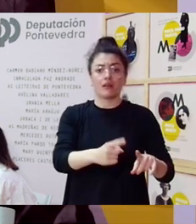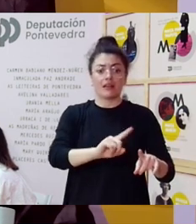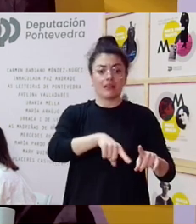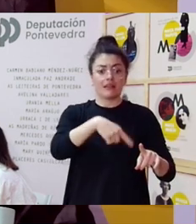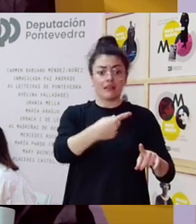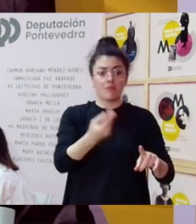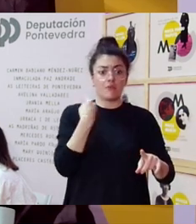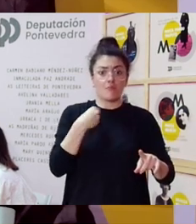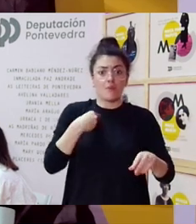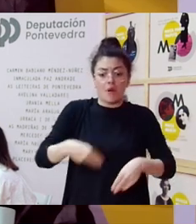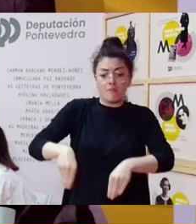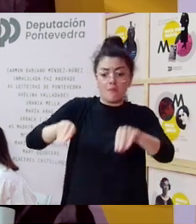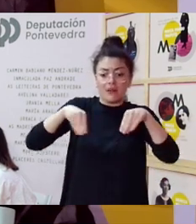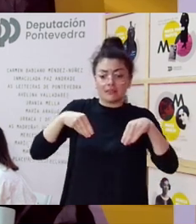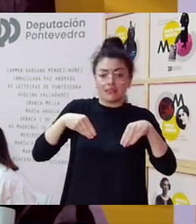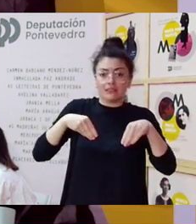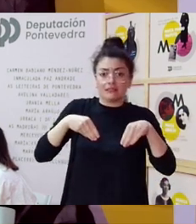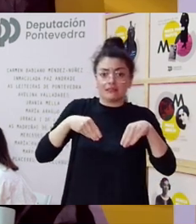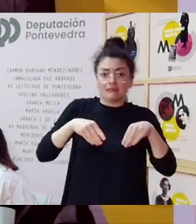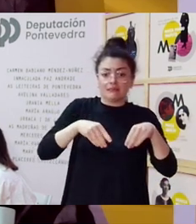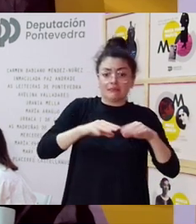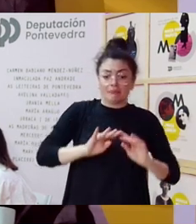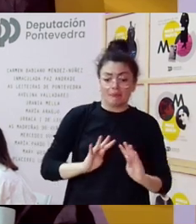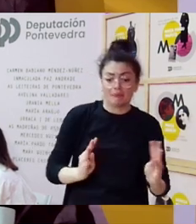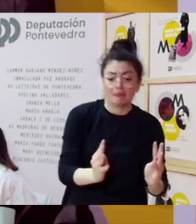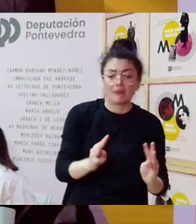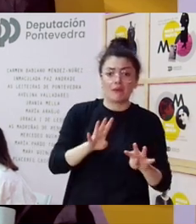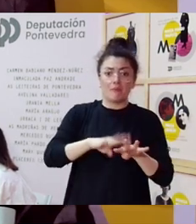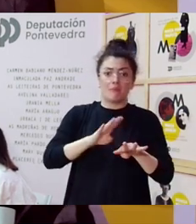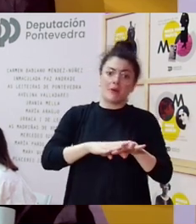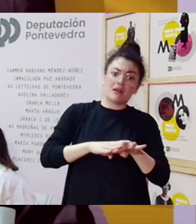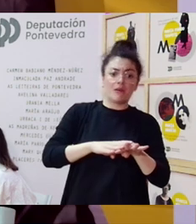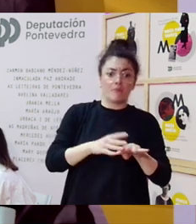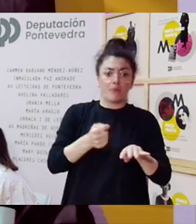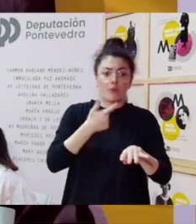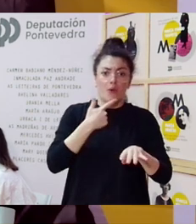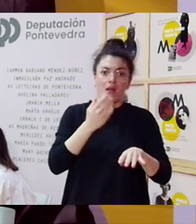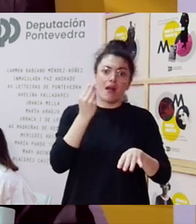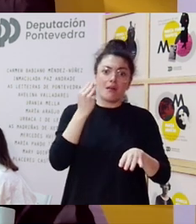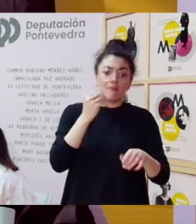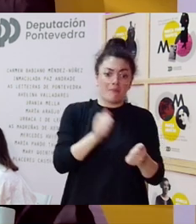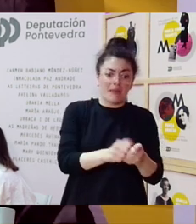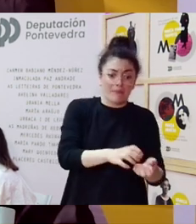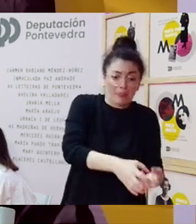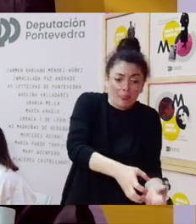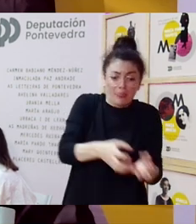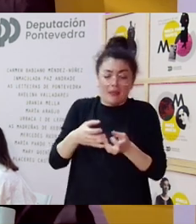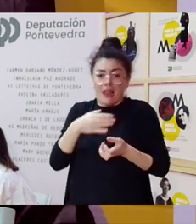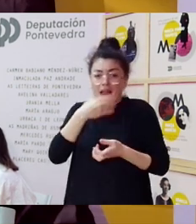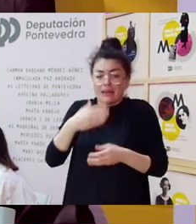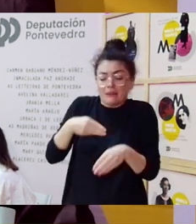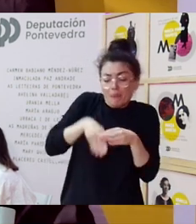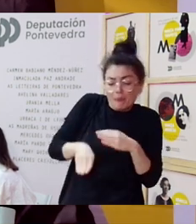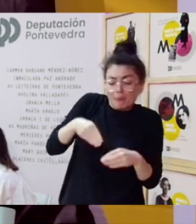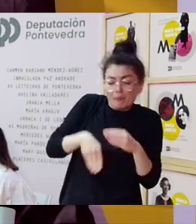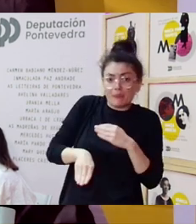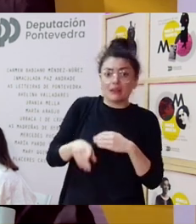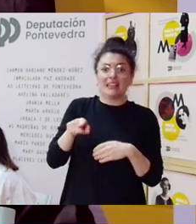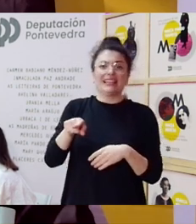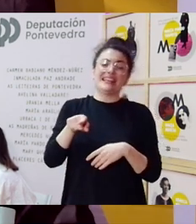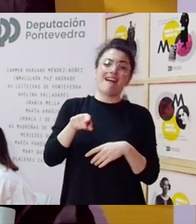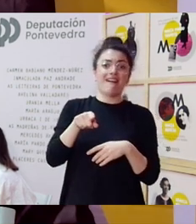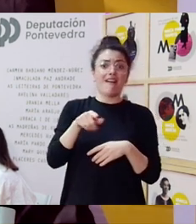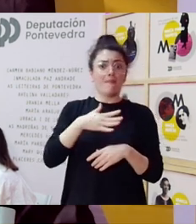súas mantas e onde dormían para aquecerse un pouco con esas pedras. ¿No? Hubo un momento que las sentiuse tan ao